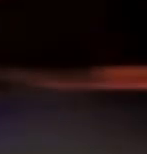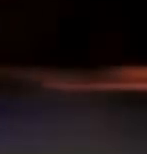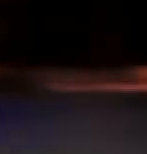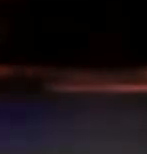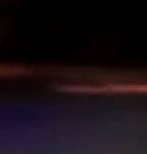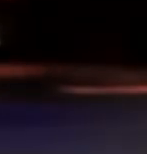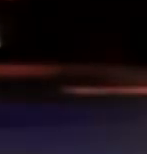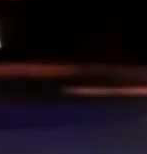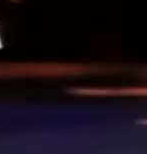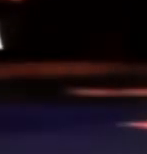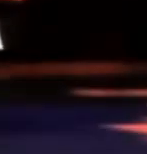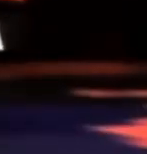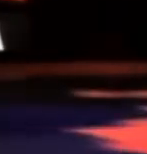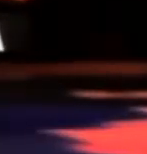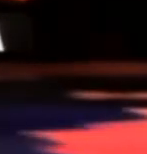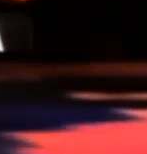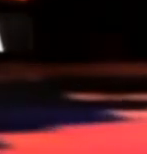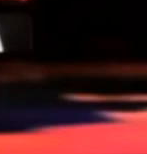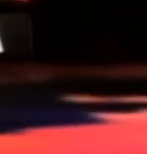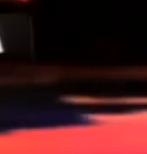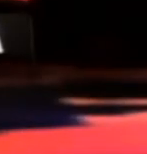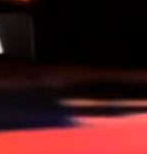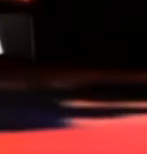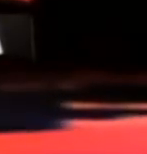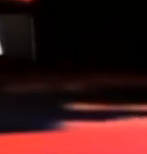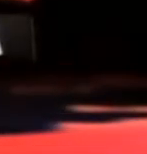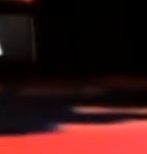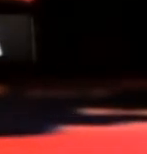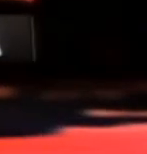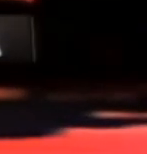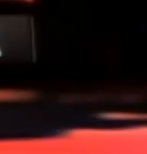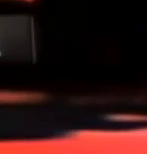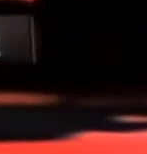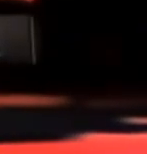Telerama Noticias presenta su segmento Entrevista.